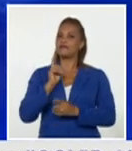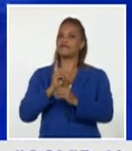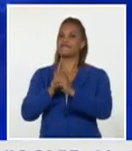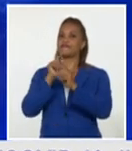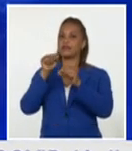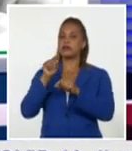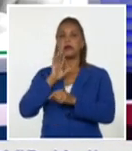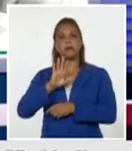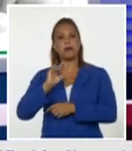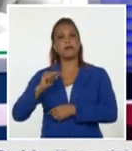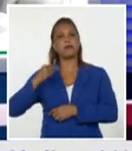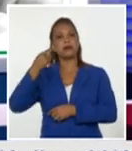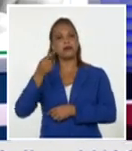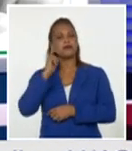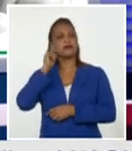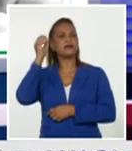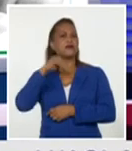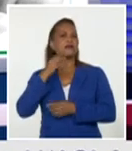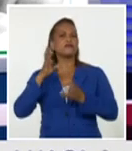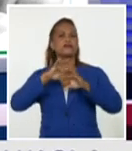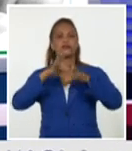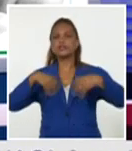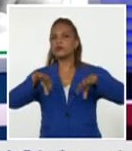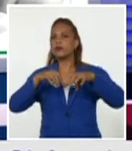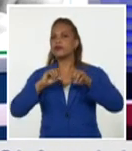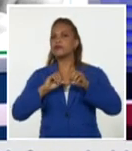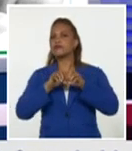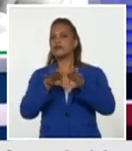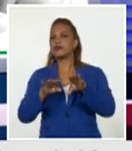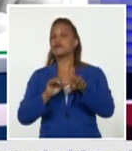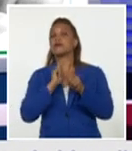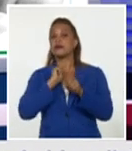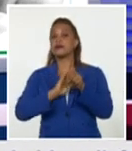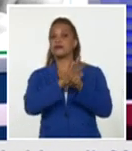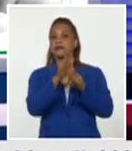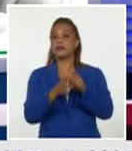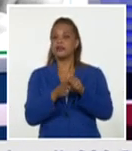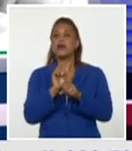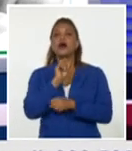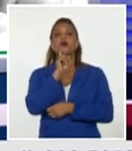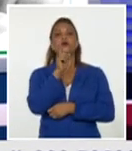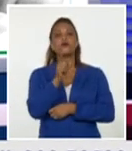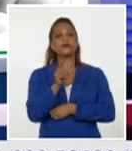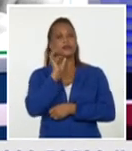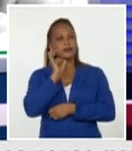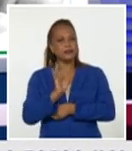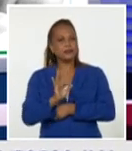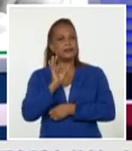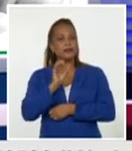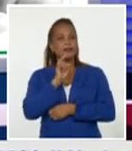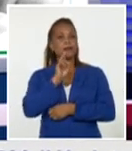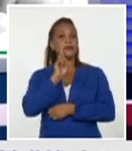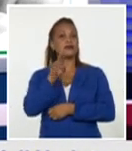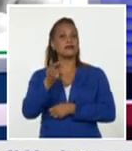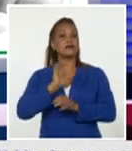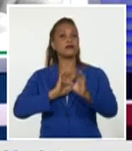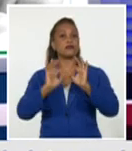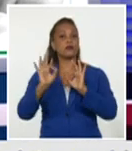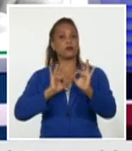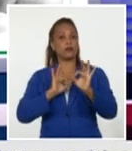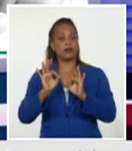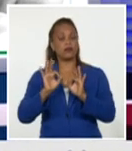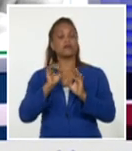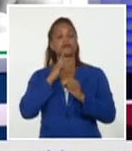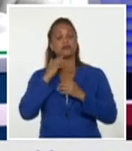seguir conociendo otros datos sobre el comportamiento de la COVID-19 y a usted siempre dejarle saber nuestro mensaje de prevención. Cuídese